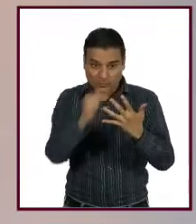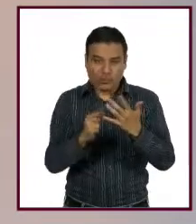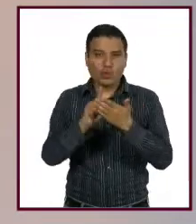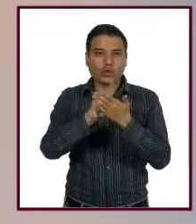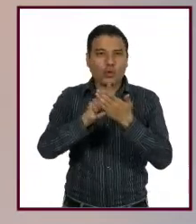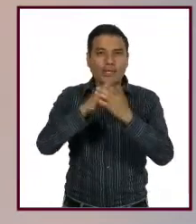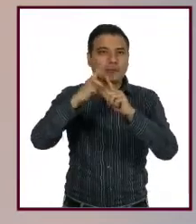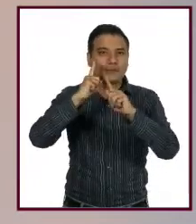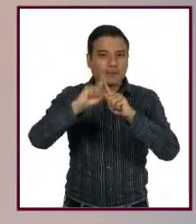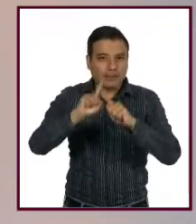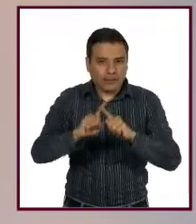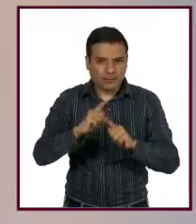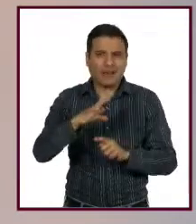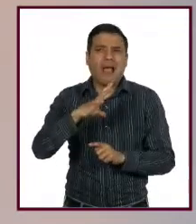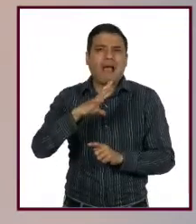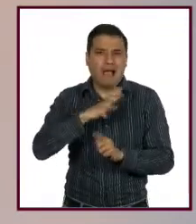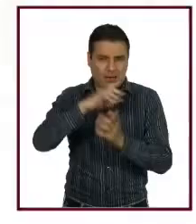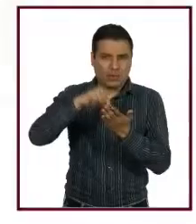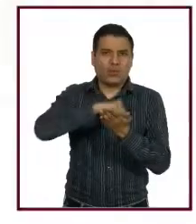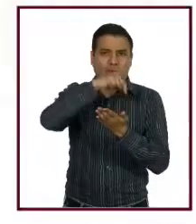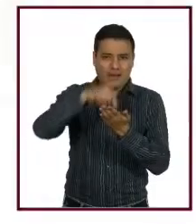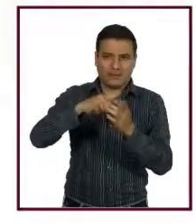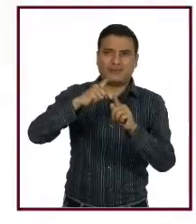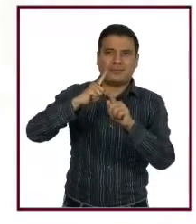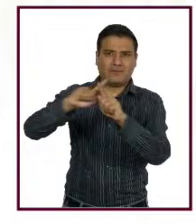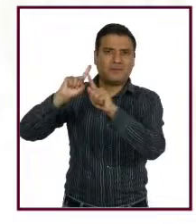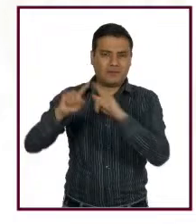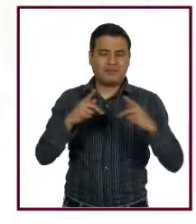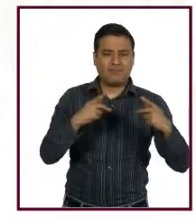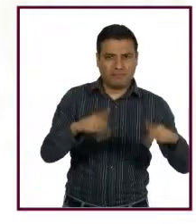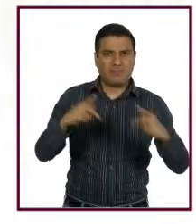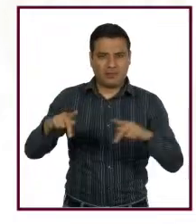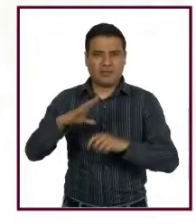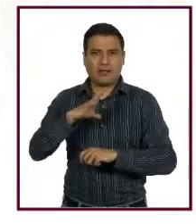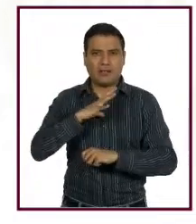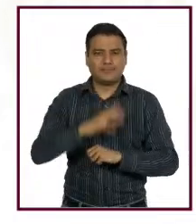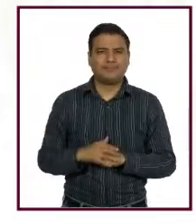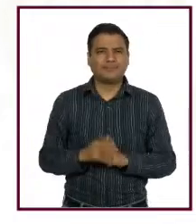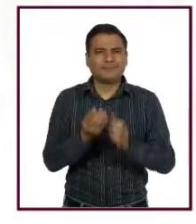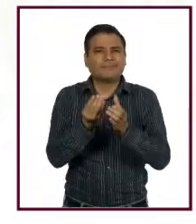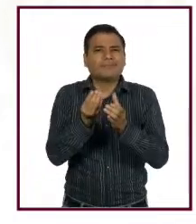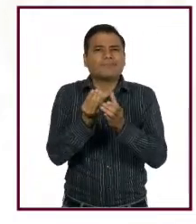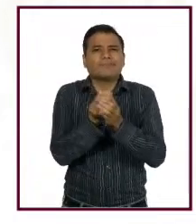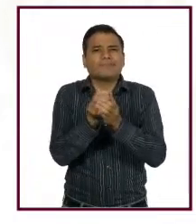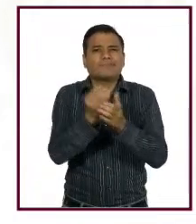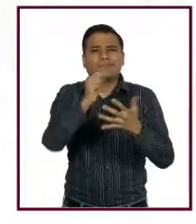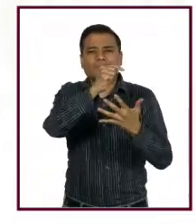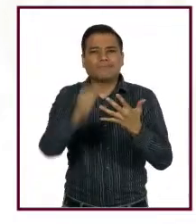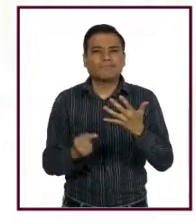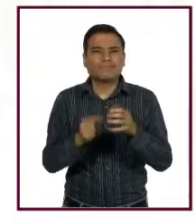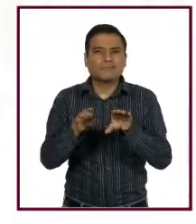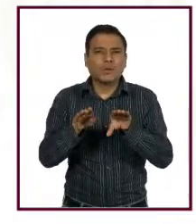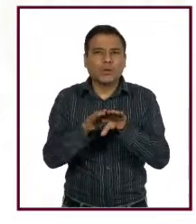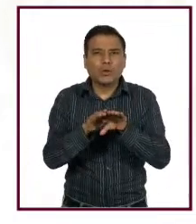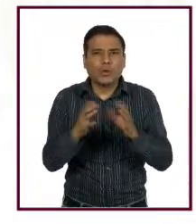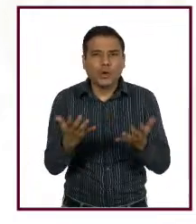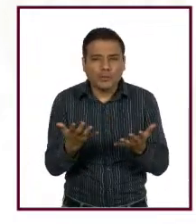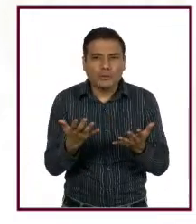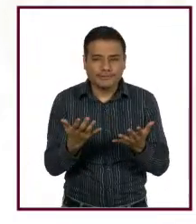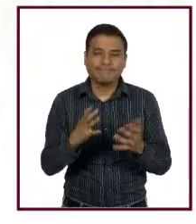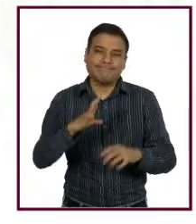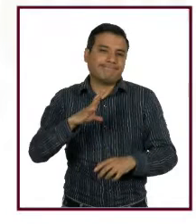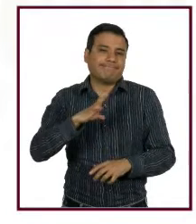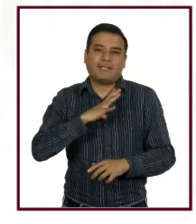partes. ¿Cómo se clasifican? Vamos a pasar a esta parte de las clasificaciones. Realmente, como es un grupo muy heterogéneo, como